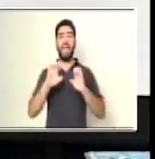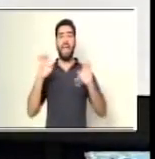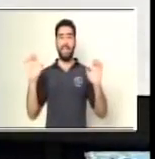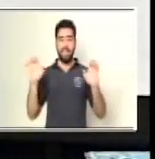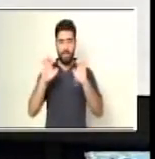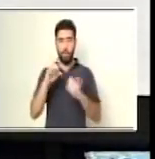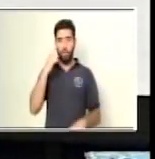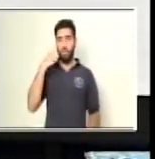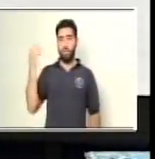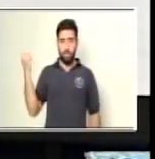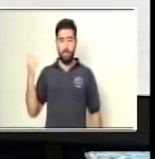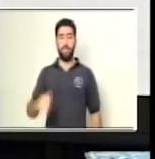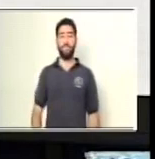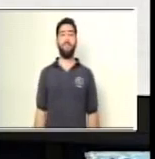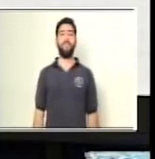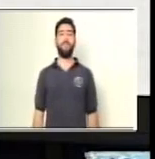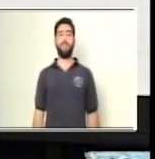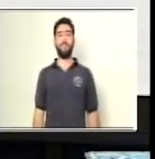Vamos a aplicar